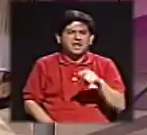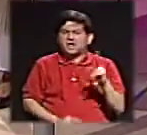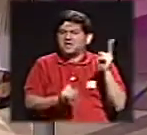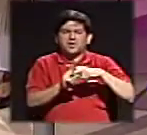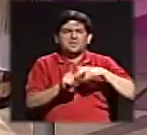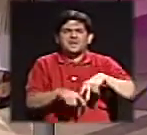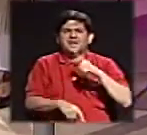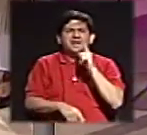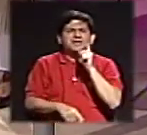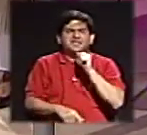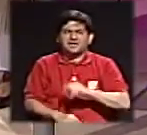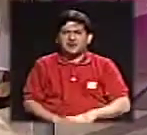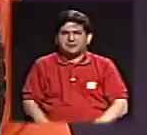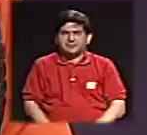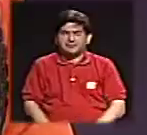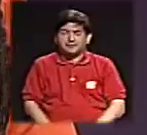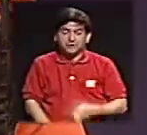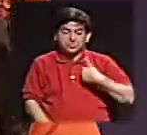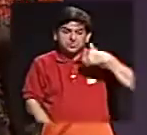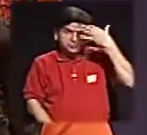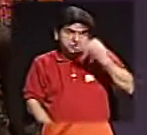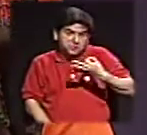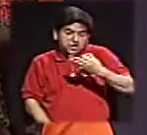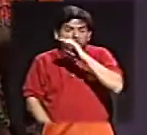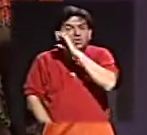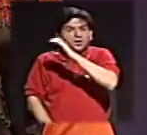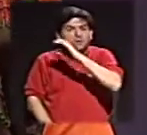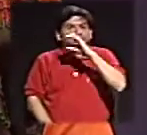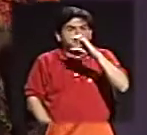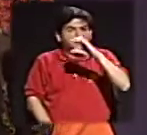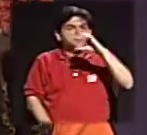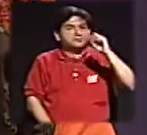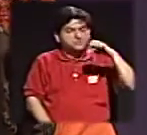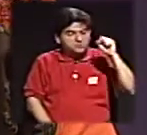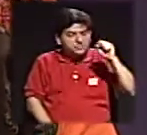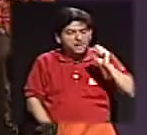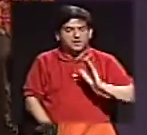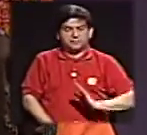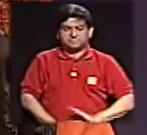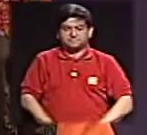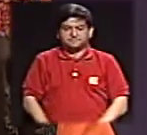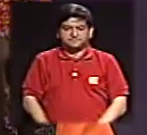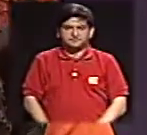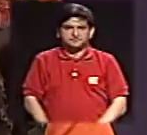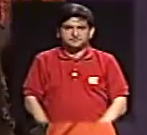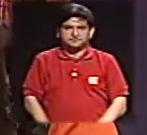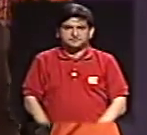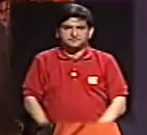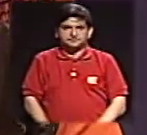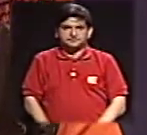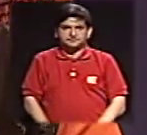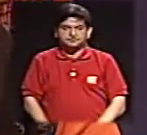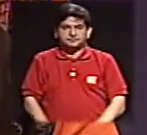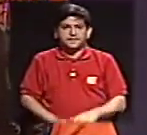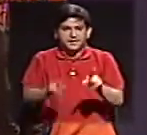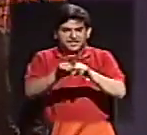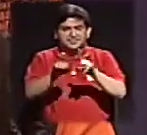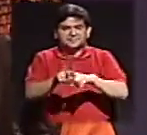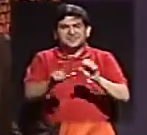se aplique? Yo entiendo que es la Caja Costarricense de Seguro Social y la voluntad